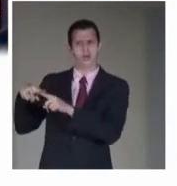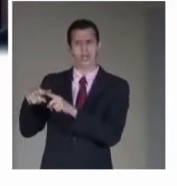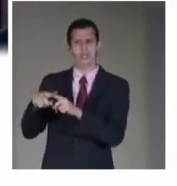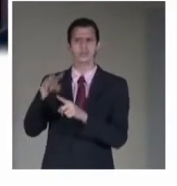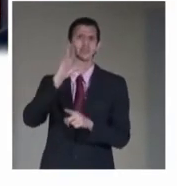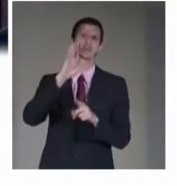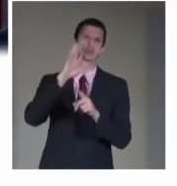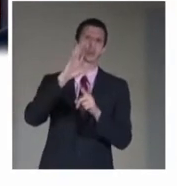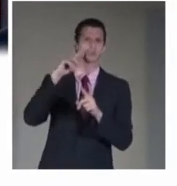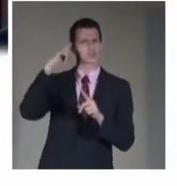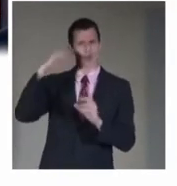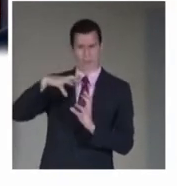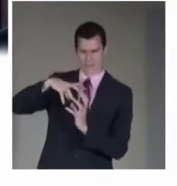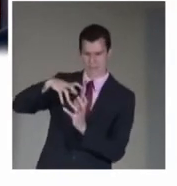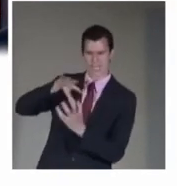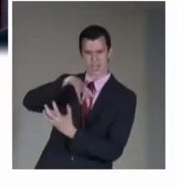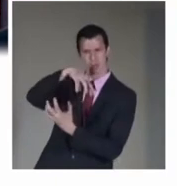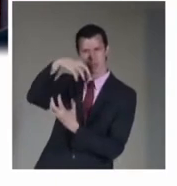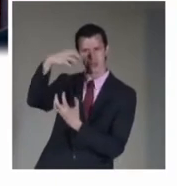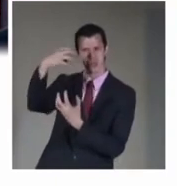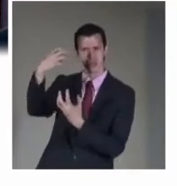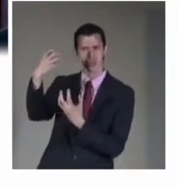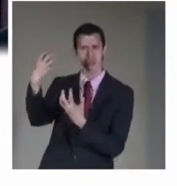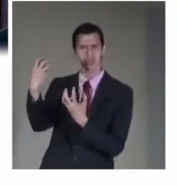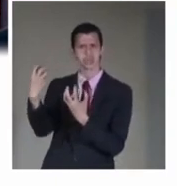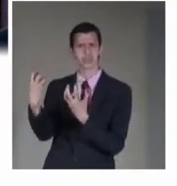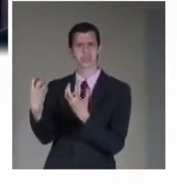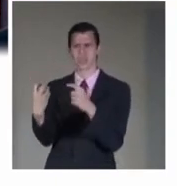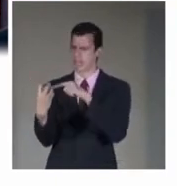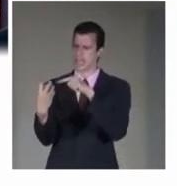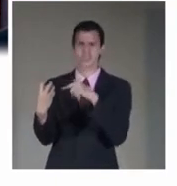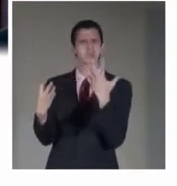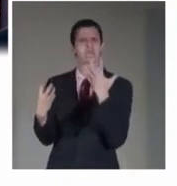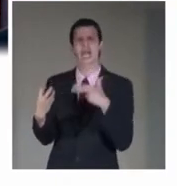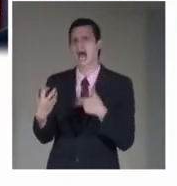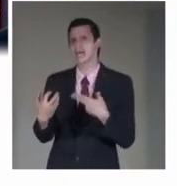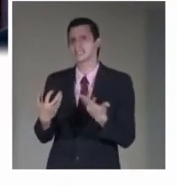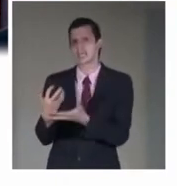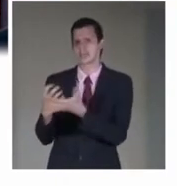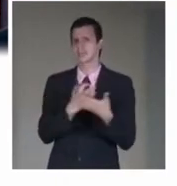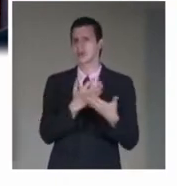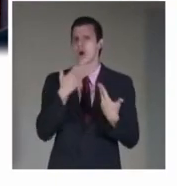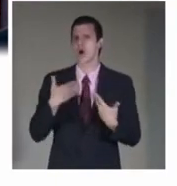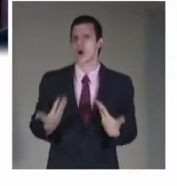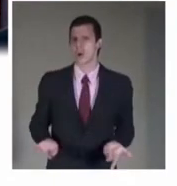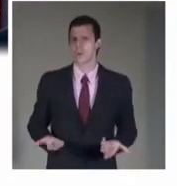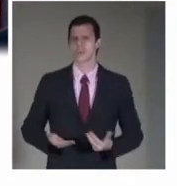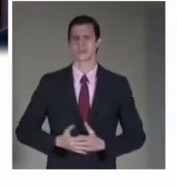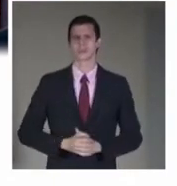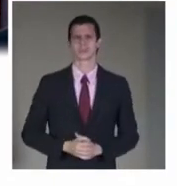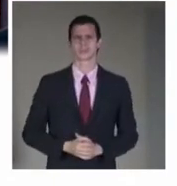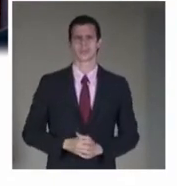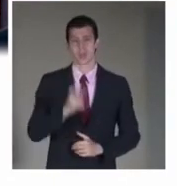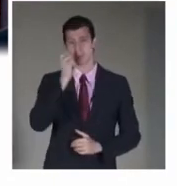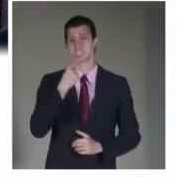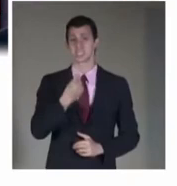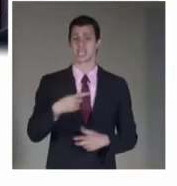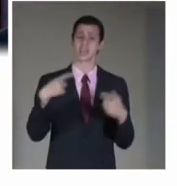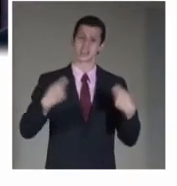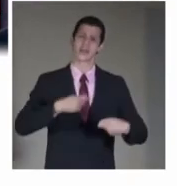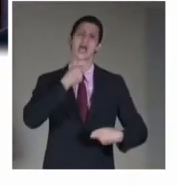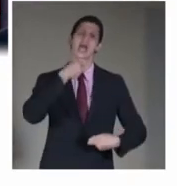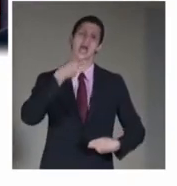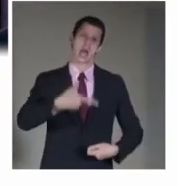espaciales deben minimizar los riesgos para las personas y las propiedades de la reentrada objetos espaciales así como escuchen bien